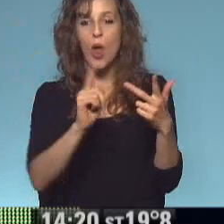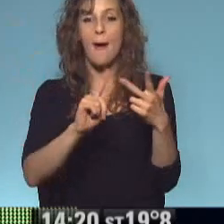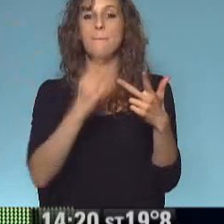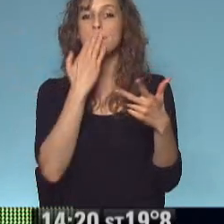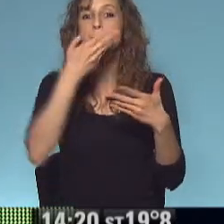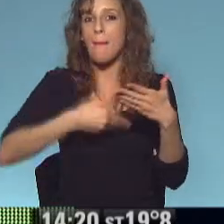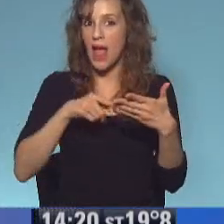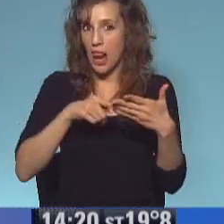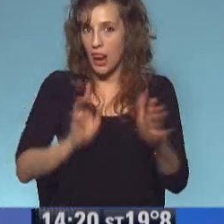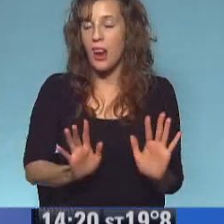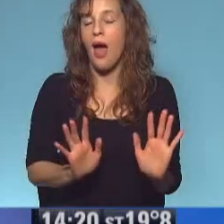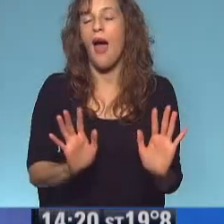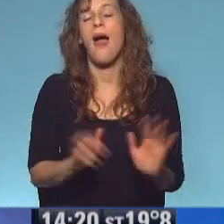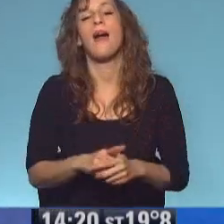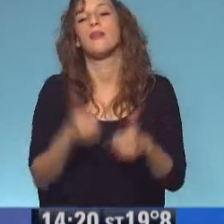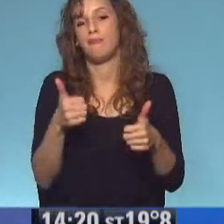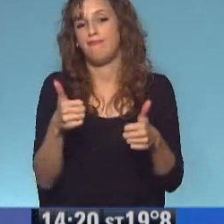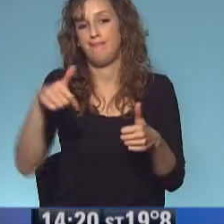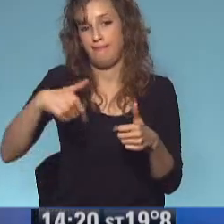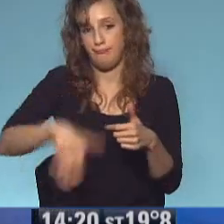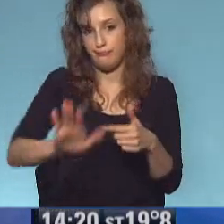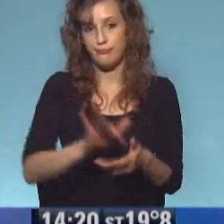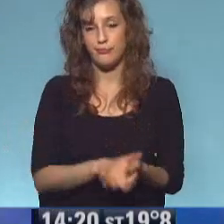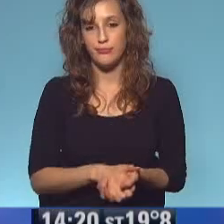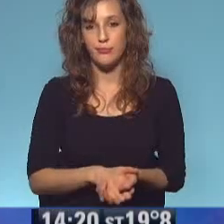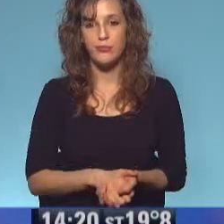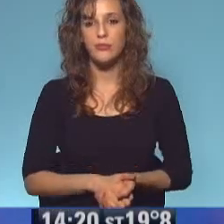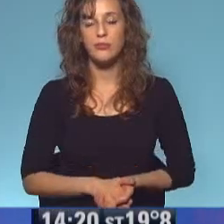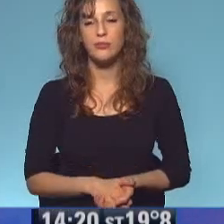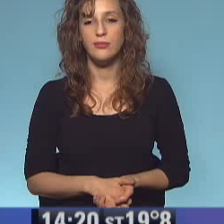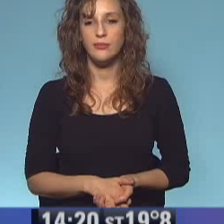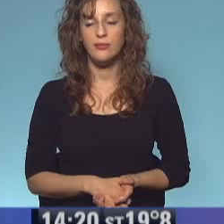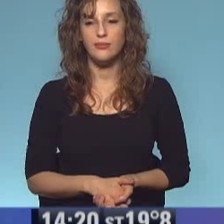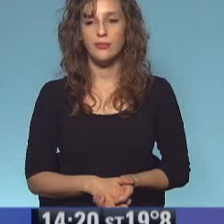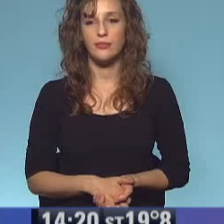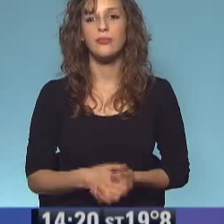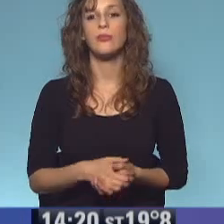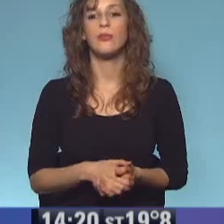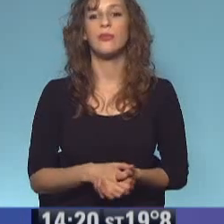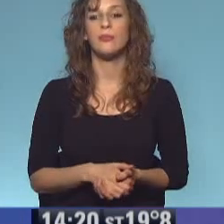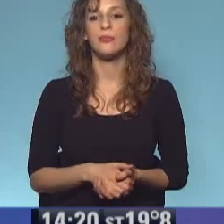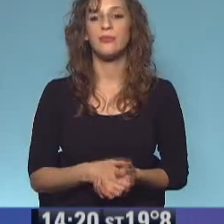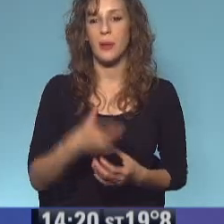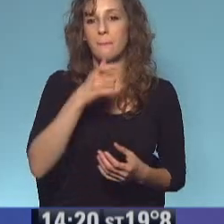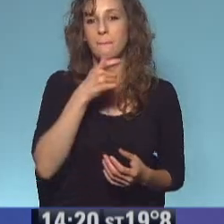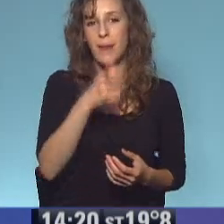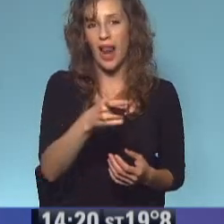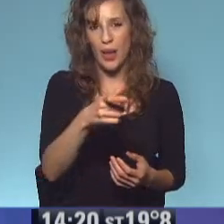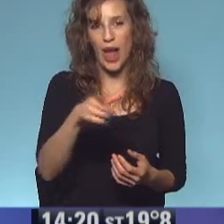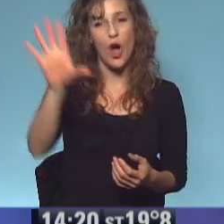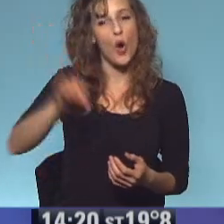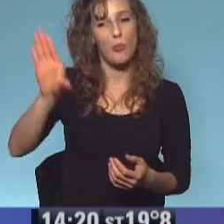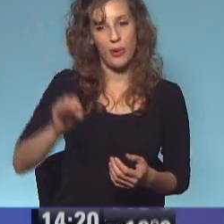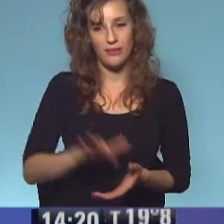Y papel. Las vamos a anotar. Sí. A ver, vamos a encontrar. Anotamos. Perfecto. Algodón. Vamos a tratar de que nos entren